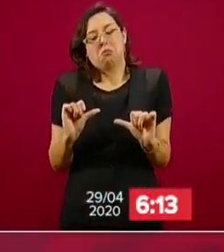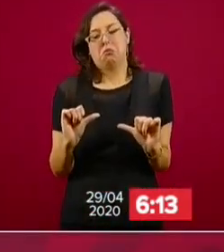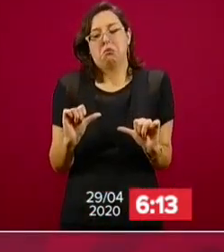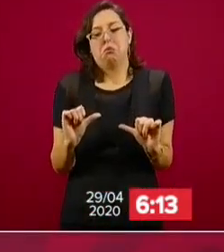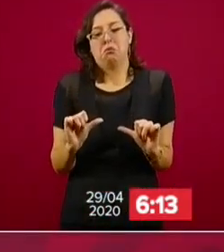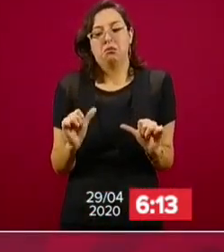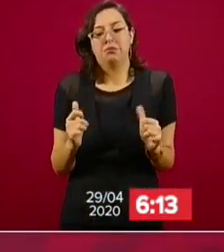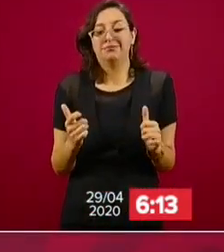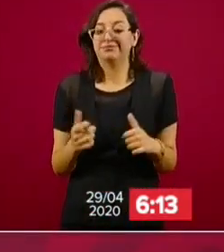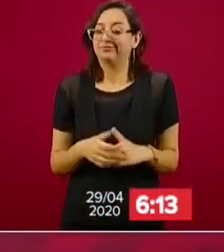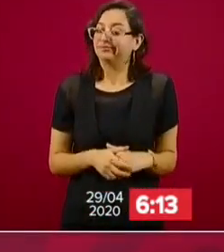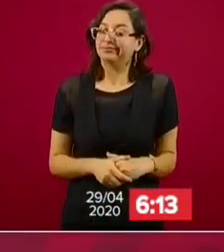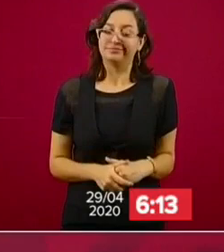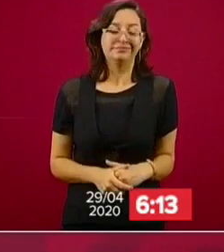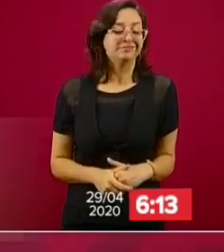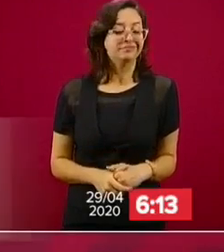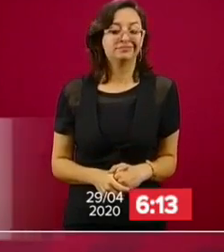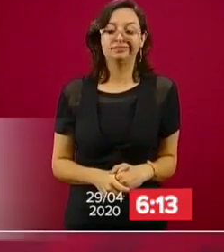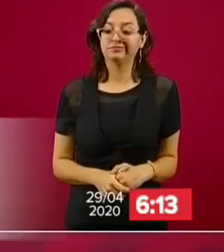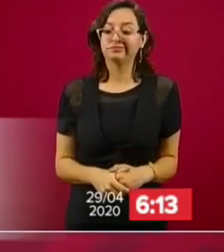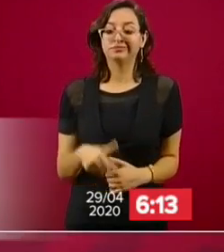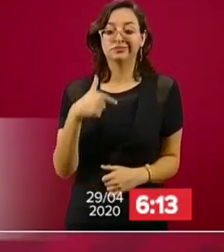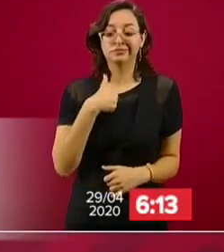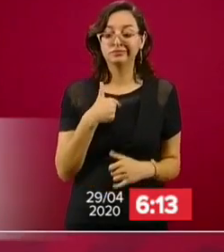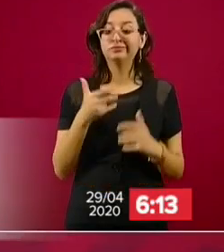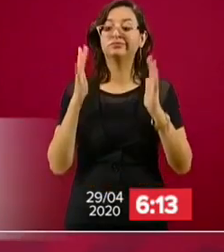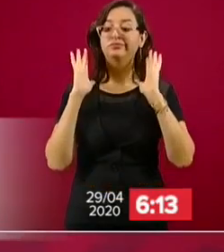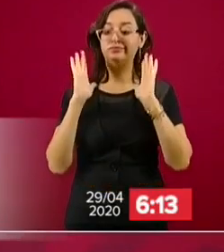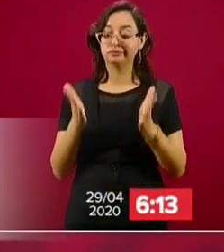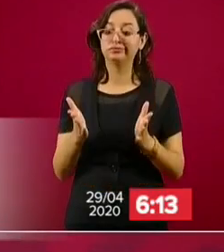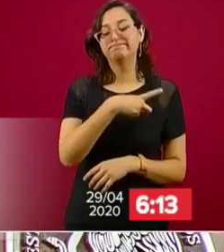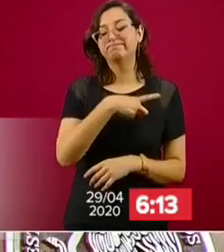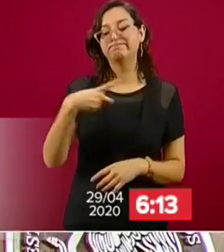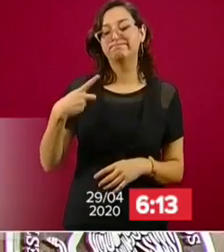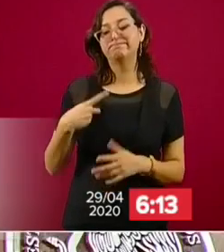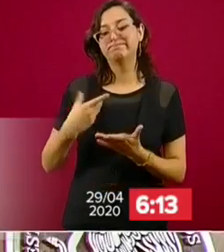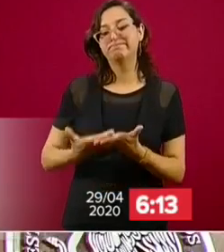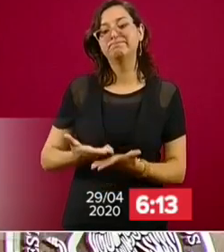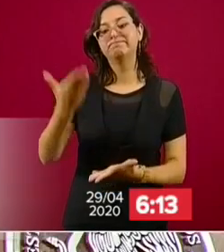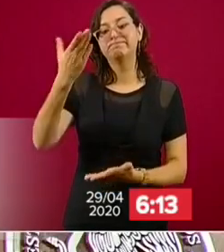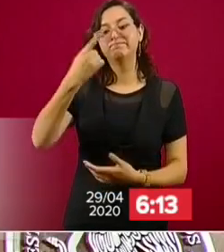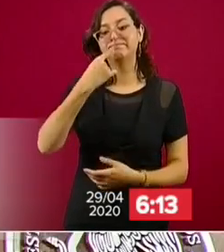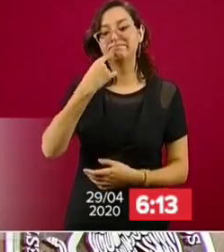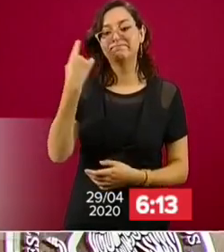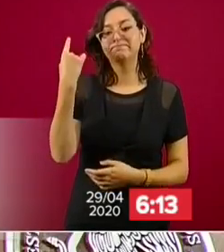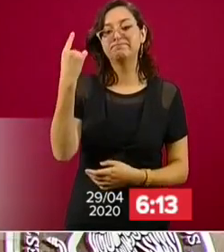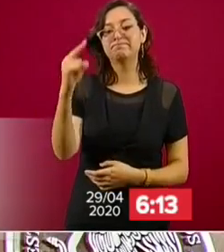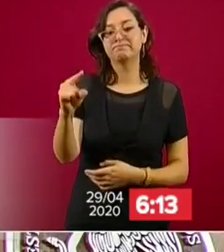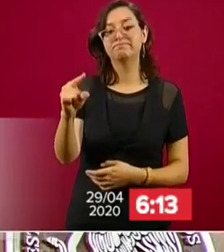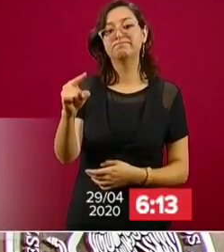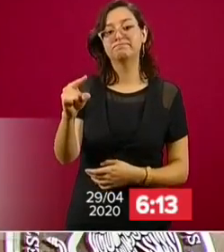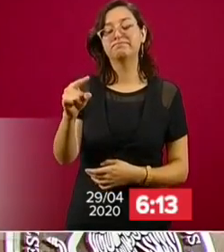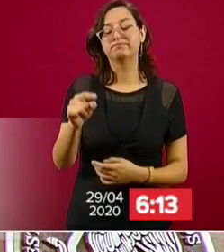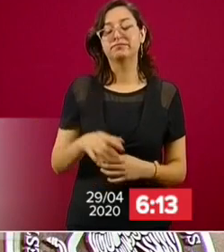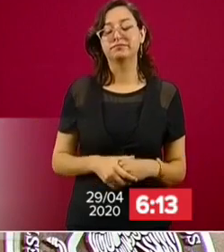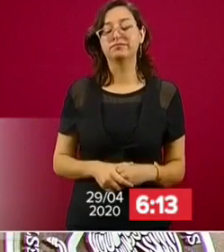Ya di instrucciones que se presenten querellas y denuncias,